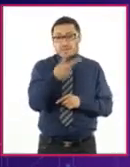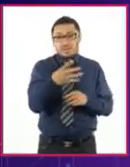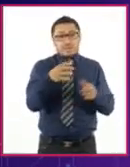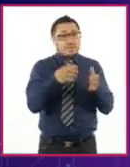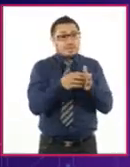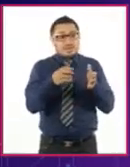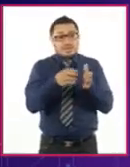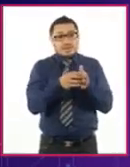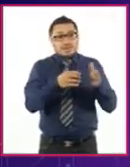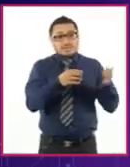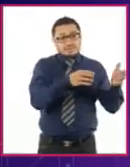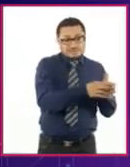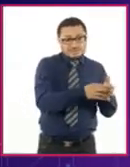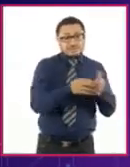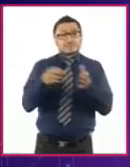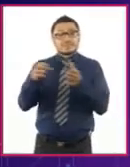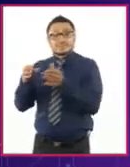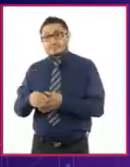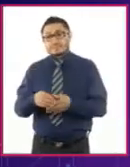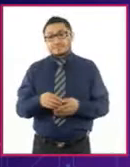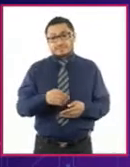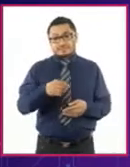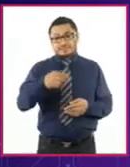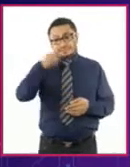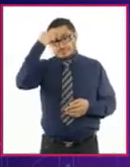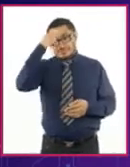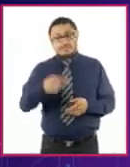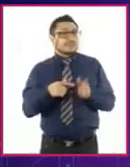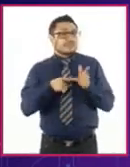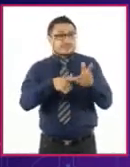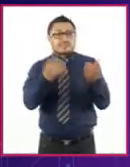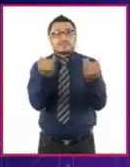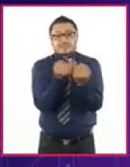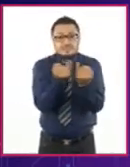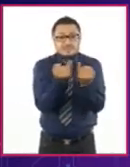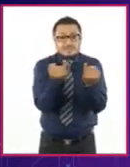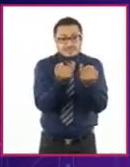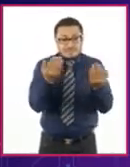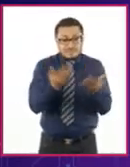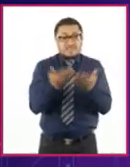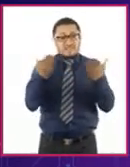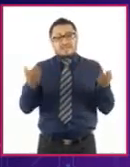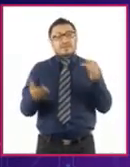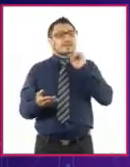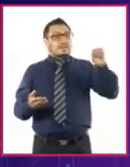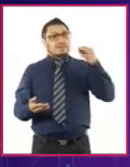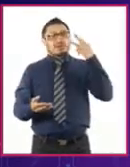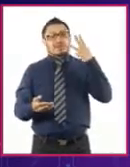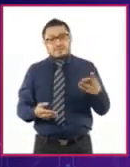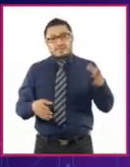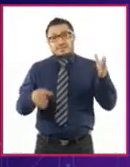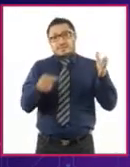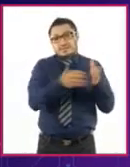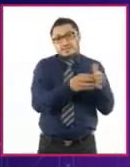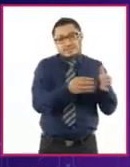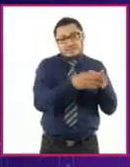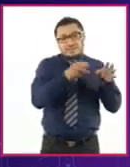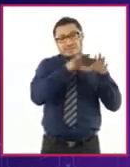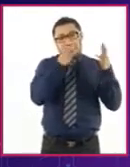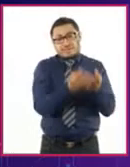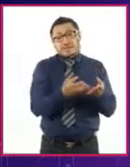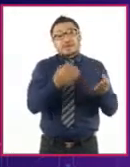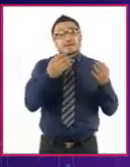cada lado para no perder la igualdad. Se tiene ahora del lado izquierdo 3 cajas de pelotas de tenis